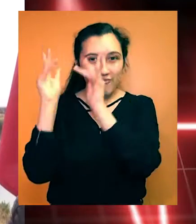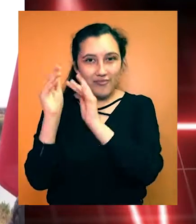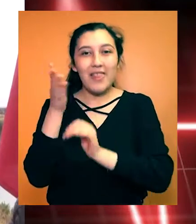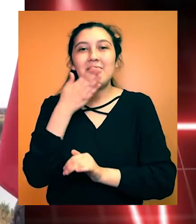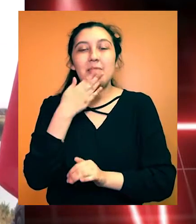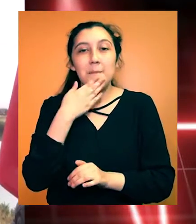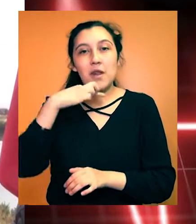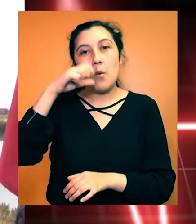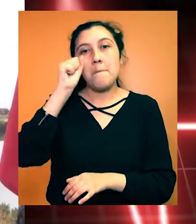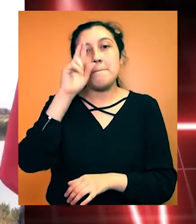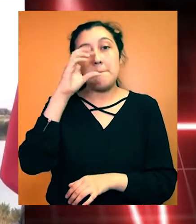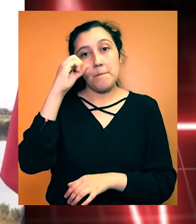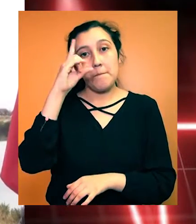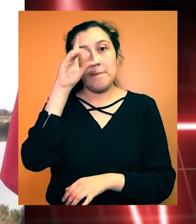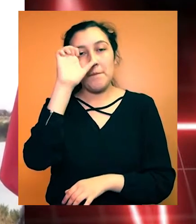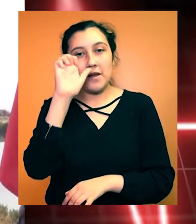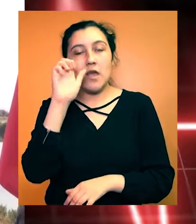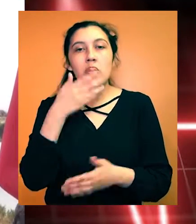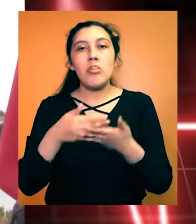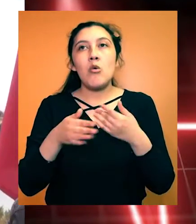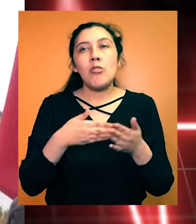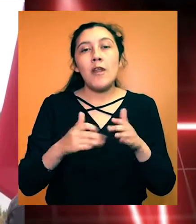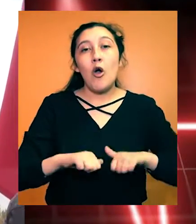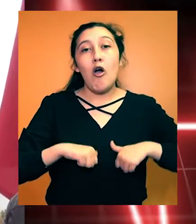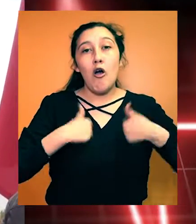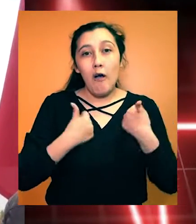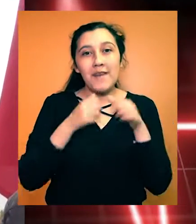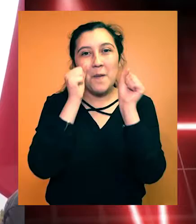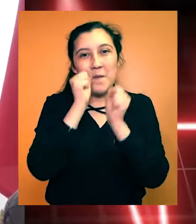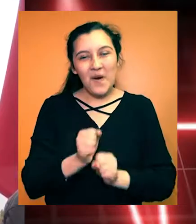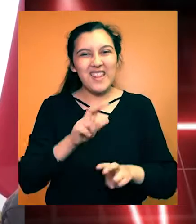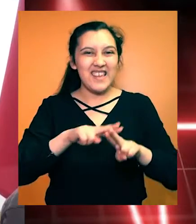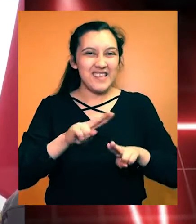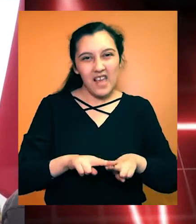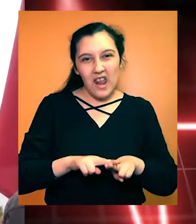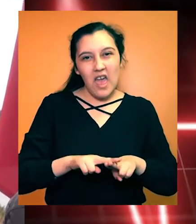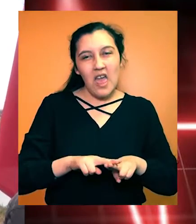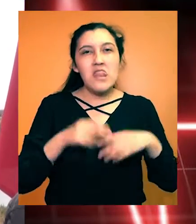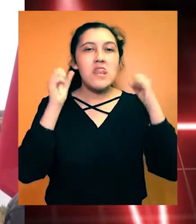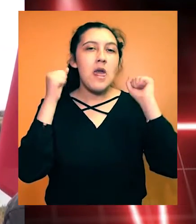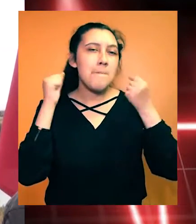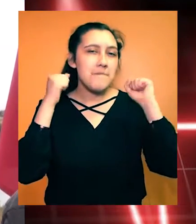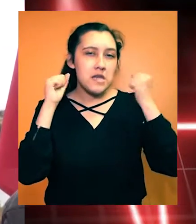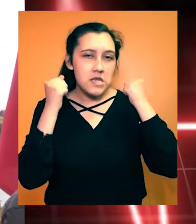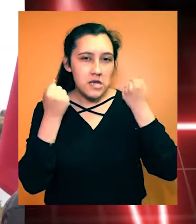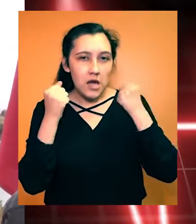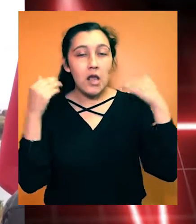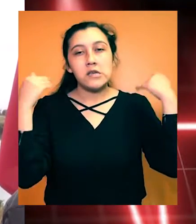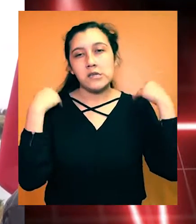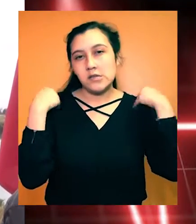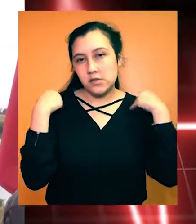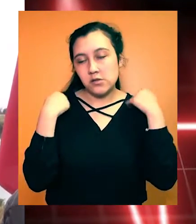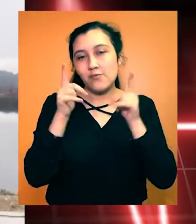con la naturaleza, pero por otro lado también un parque donde nuestra juventud, nuestros adolescentes pueden hacer practicar deporte, cierto,